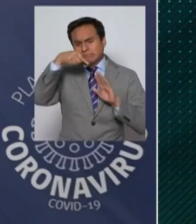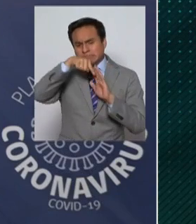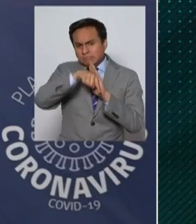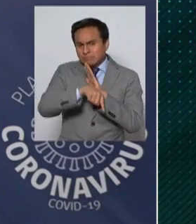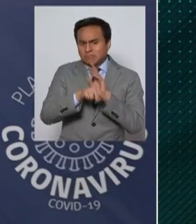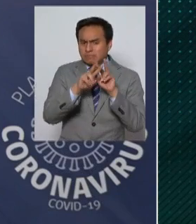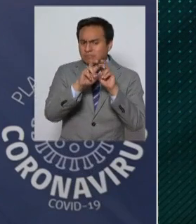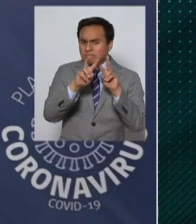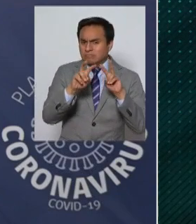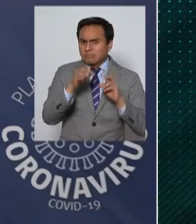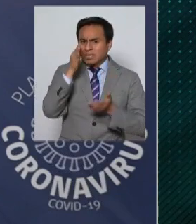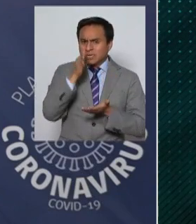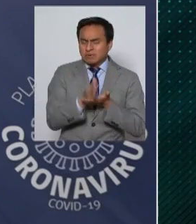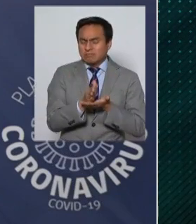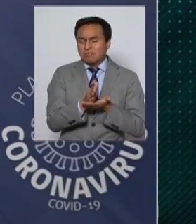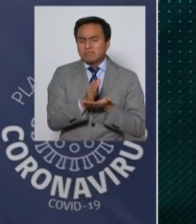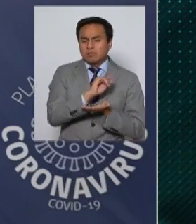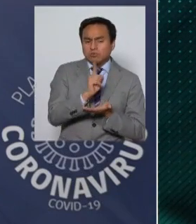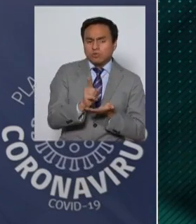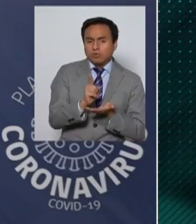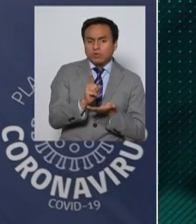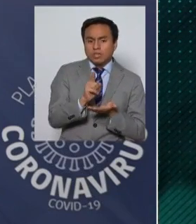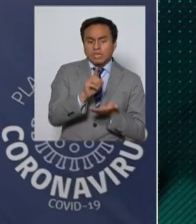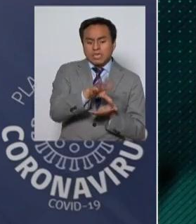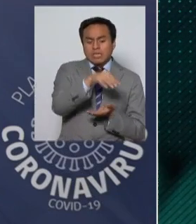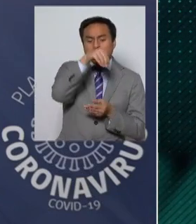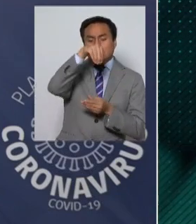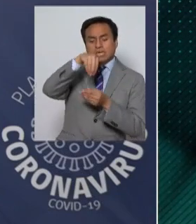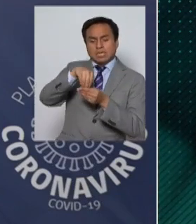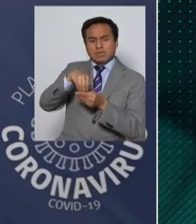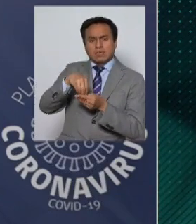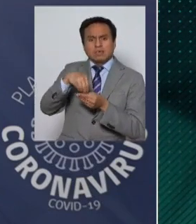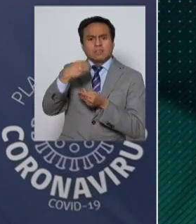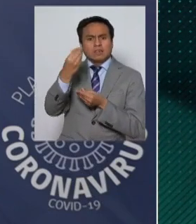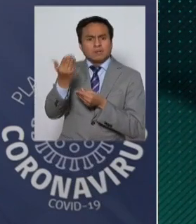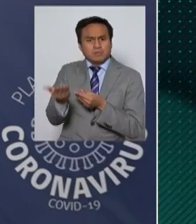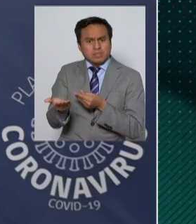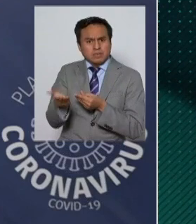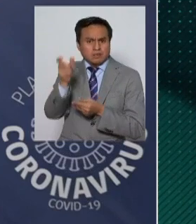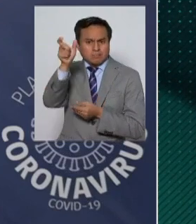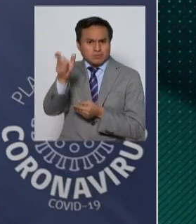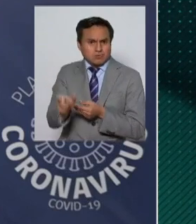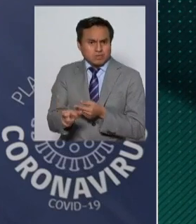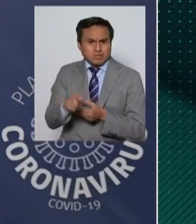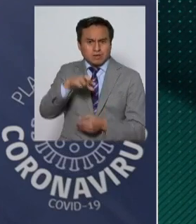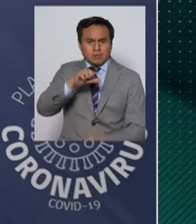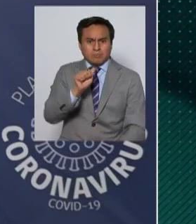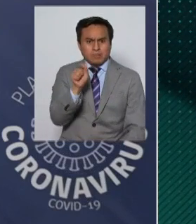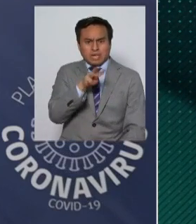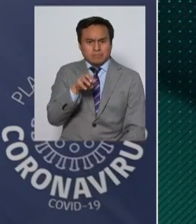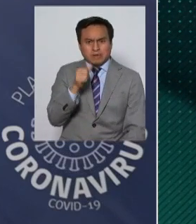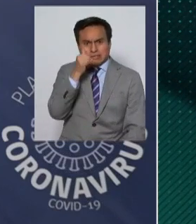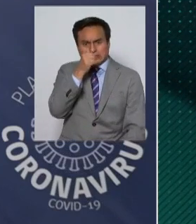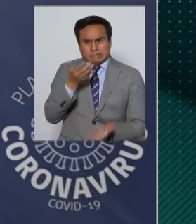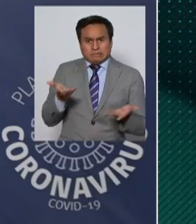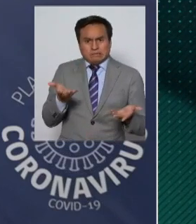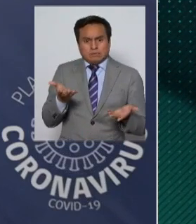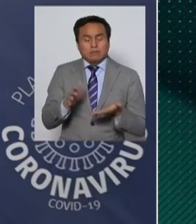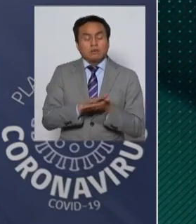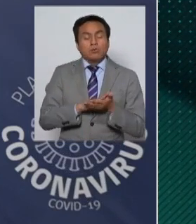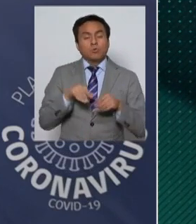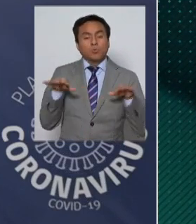muy estrictamente para que no vayan a ser transmitidas por ese plasma. El uso